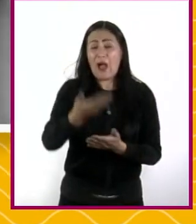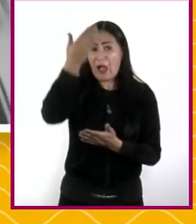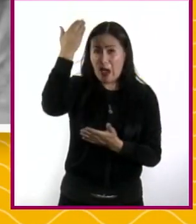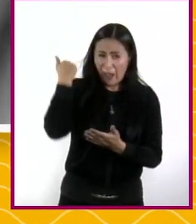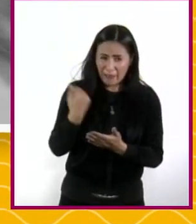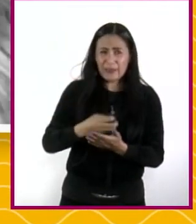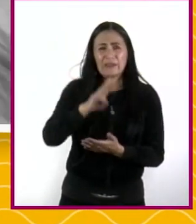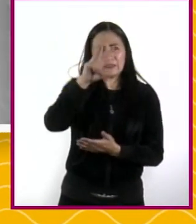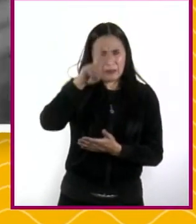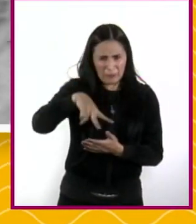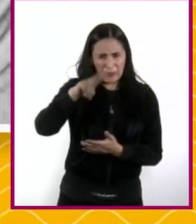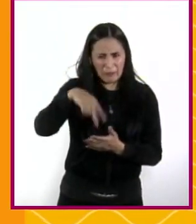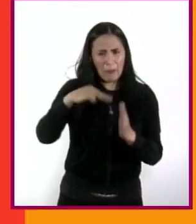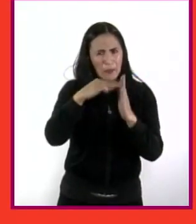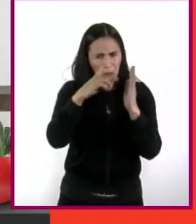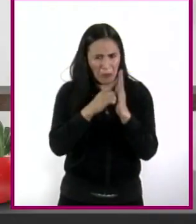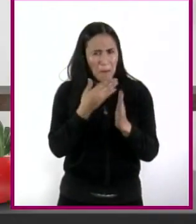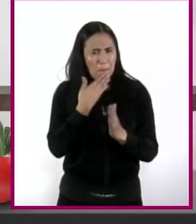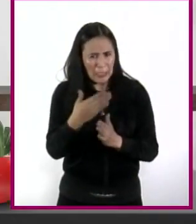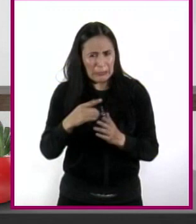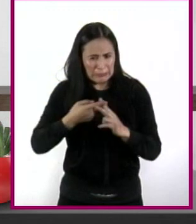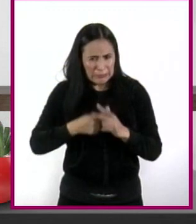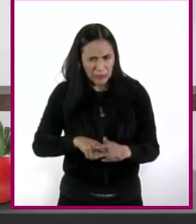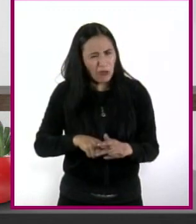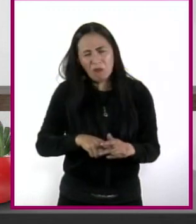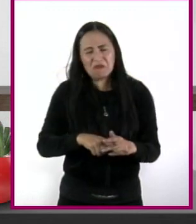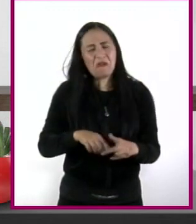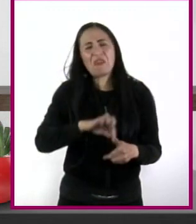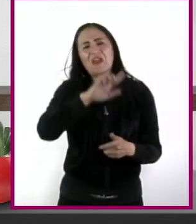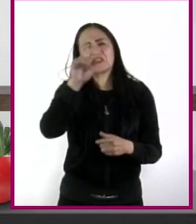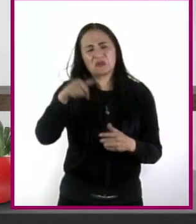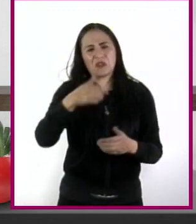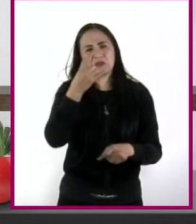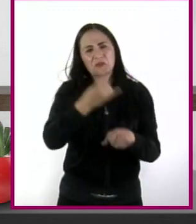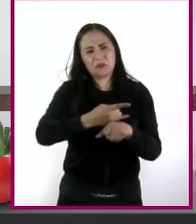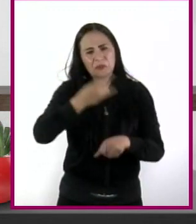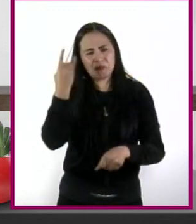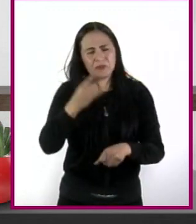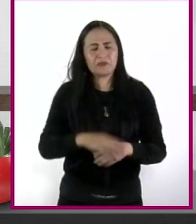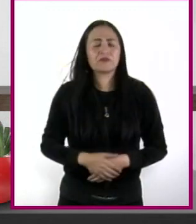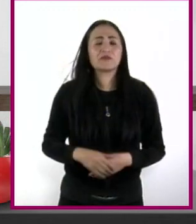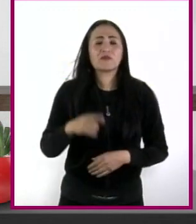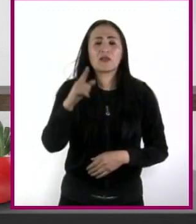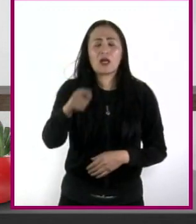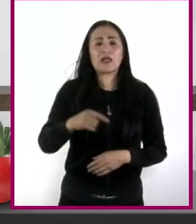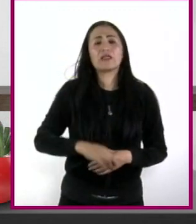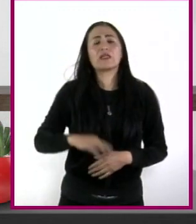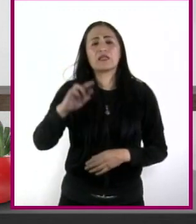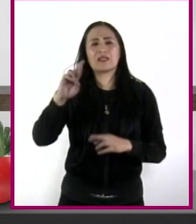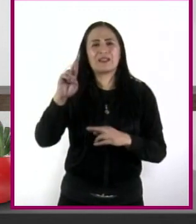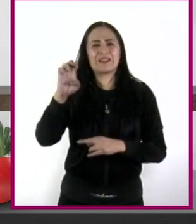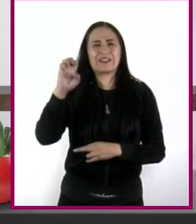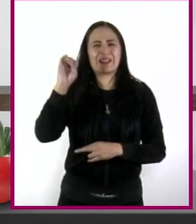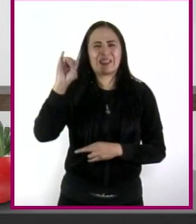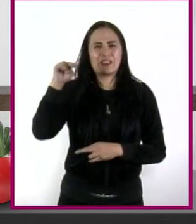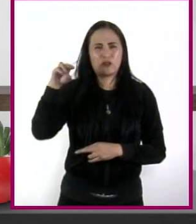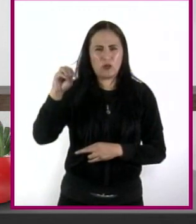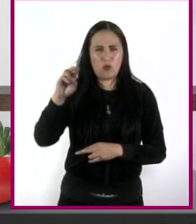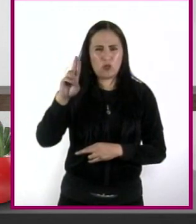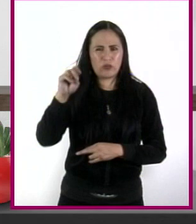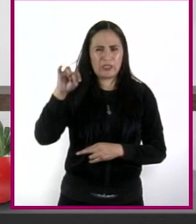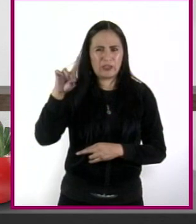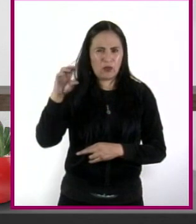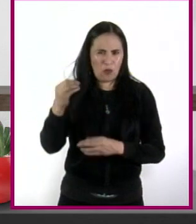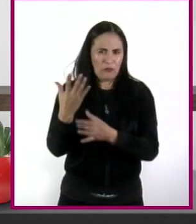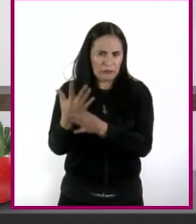del estado de bienestar. Un texto de Andrew Gamble de la Universidad de Sheffield, en Reino Unido, señala que una de las